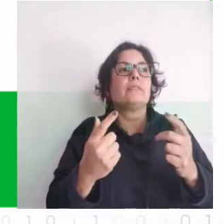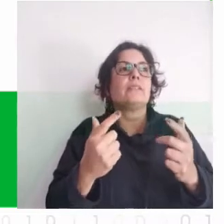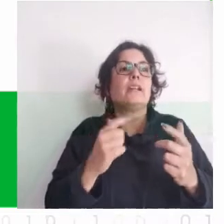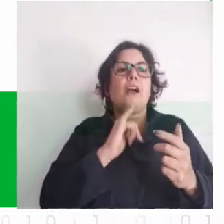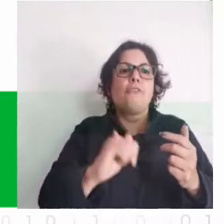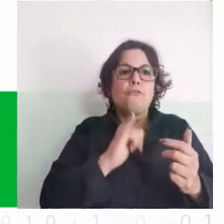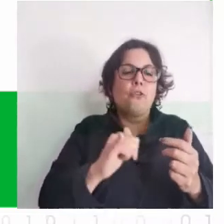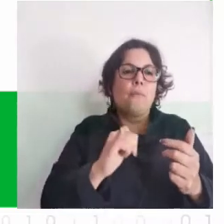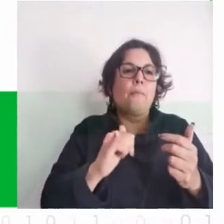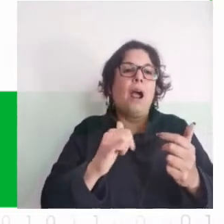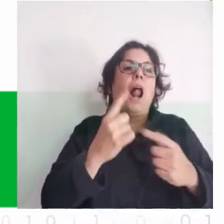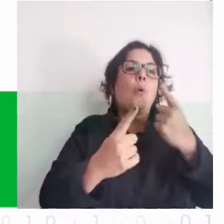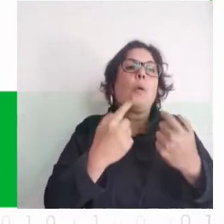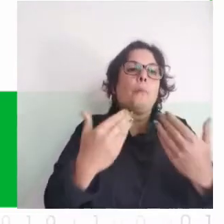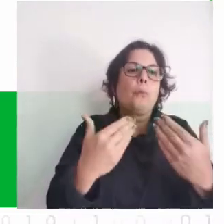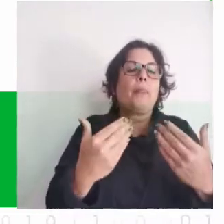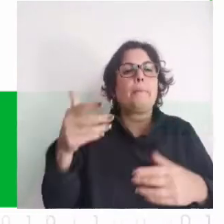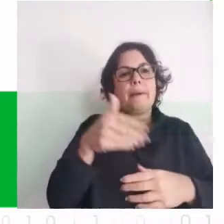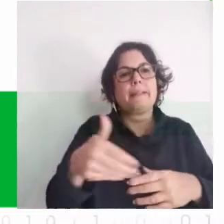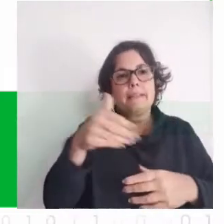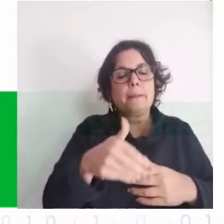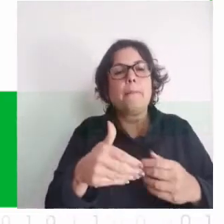clinical trials a los que podrían participar con